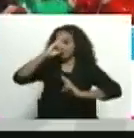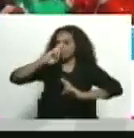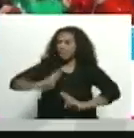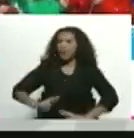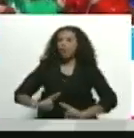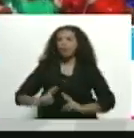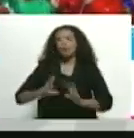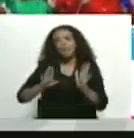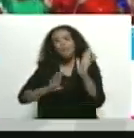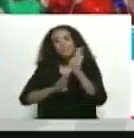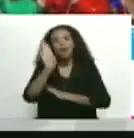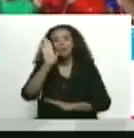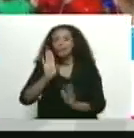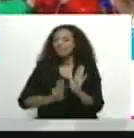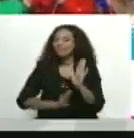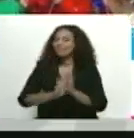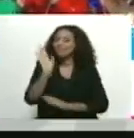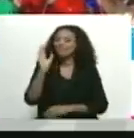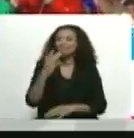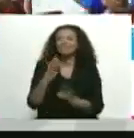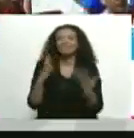vamos es para adelante.